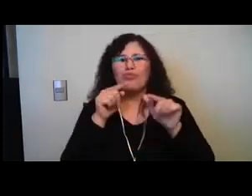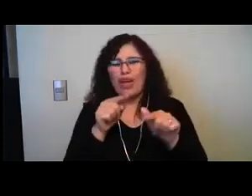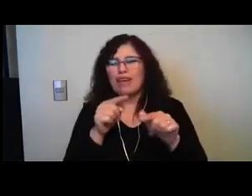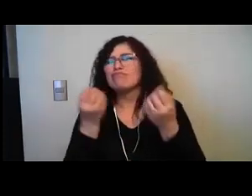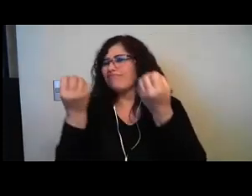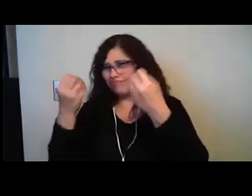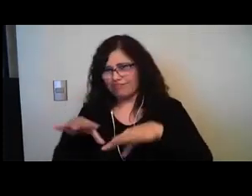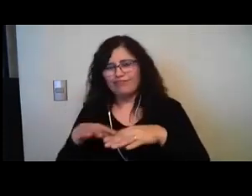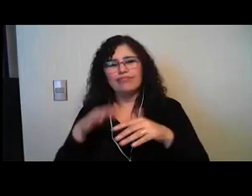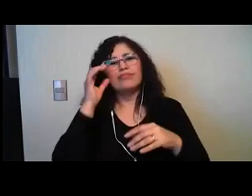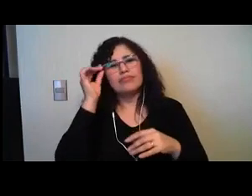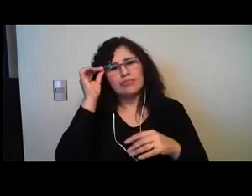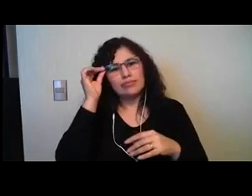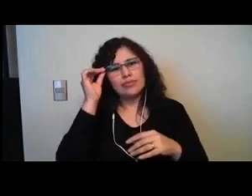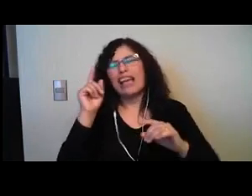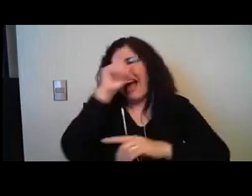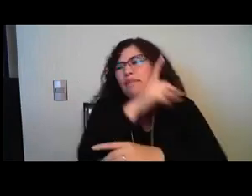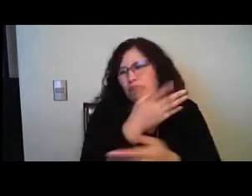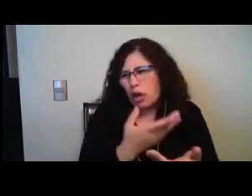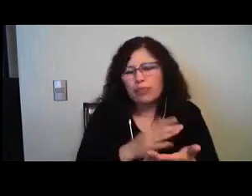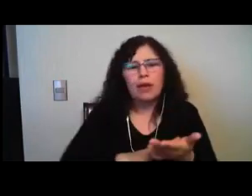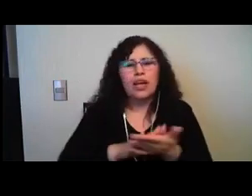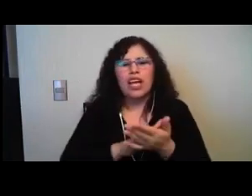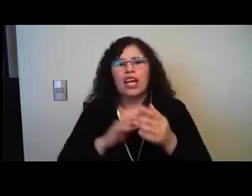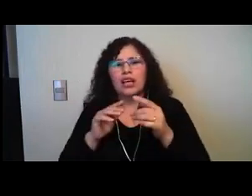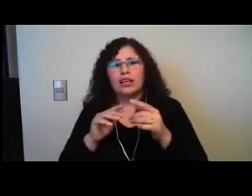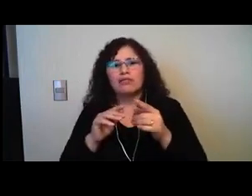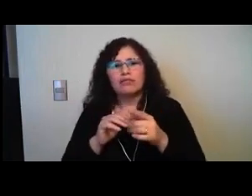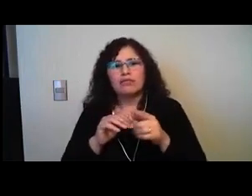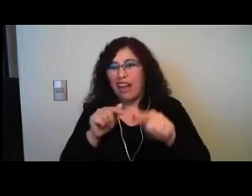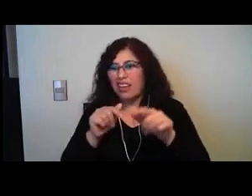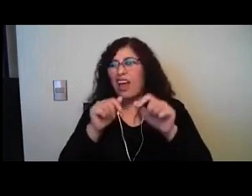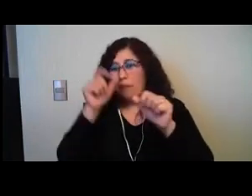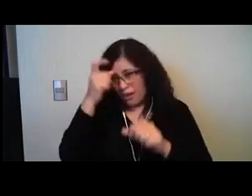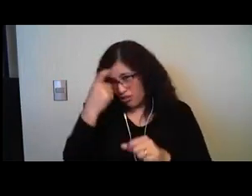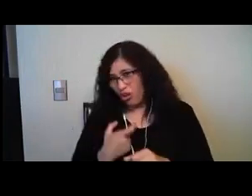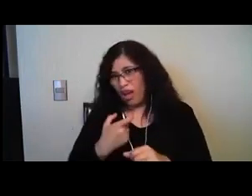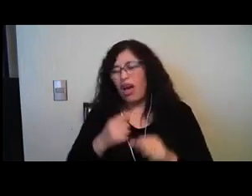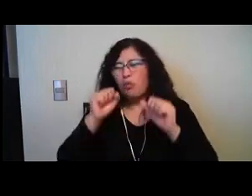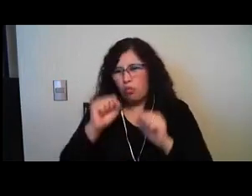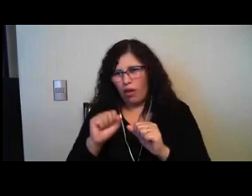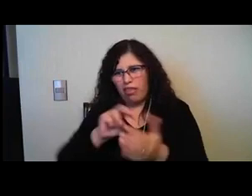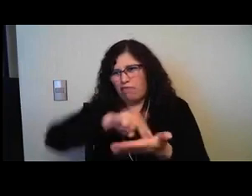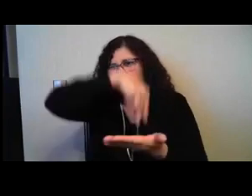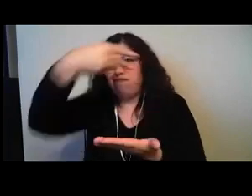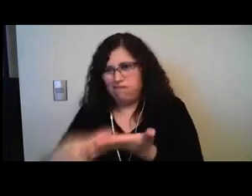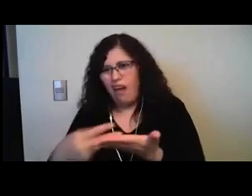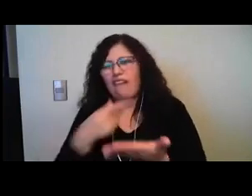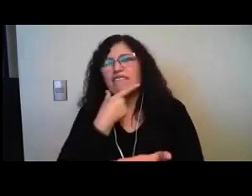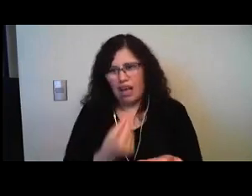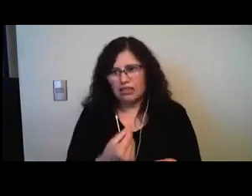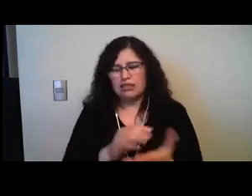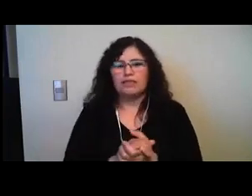enfermedad de Parkinson, que en el fondo los hace mucho más propensos a caídas habituales ya dentro del